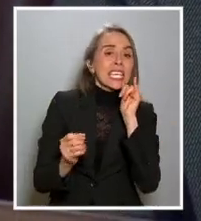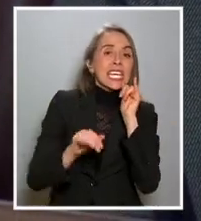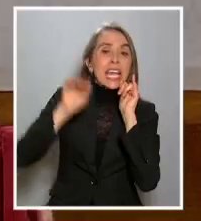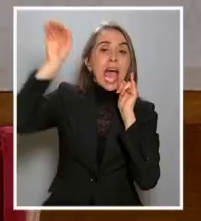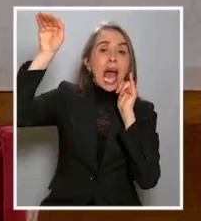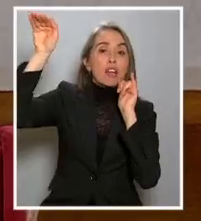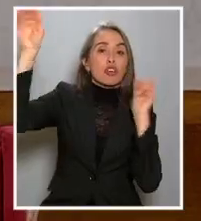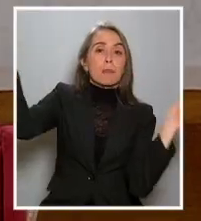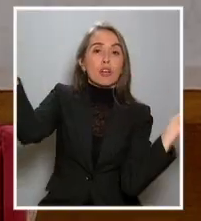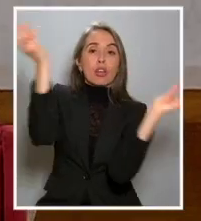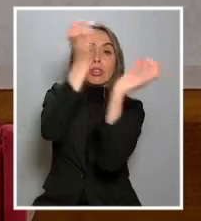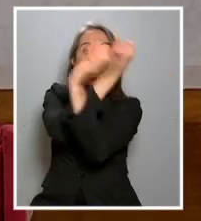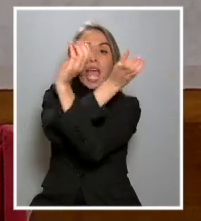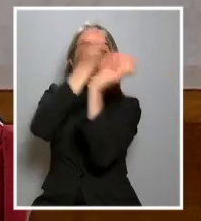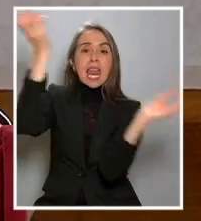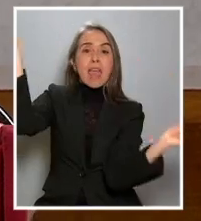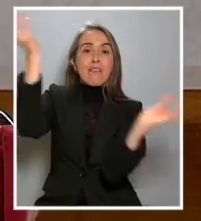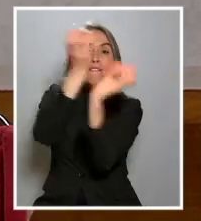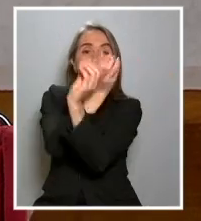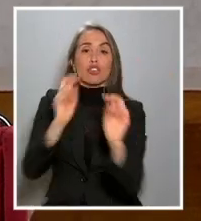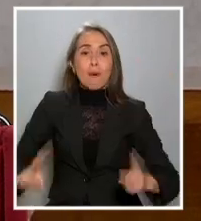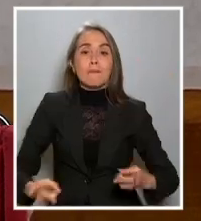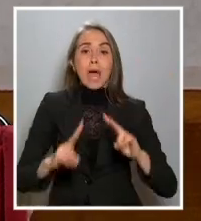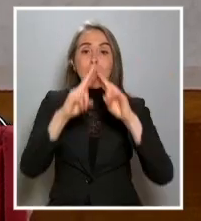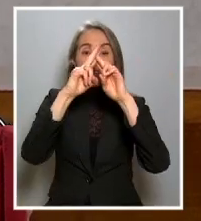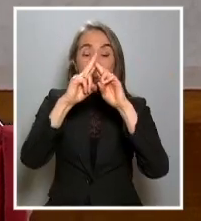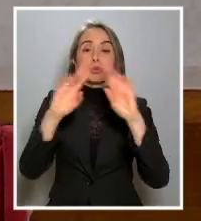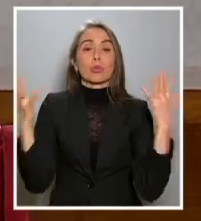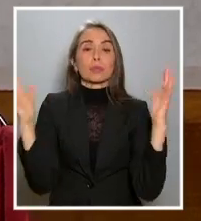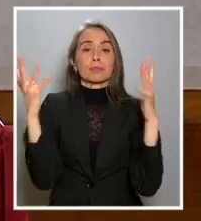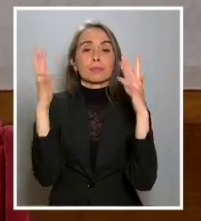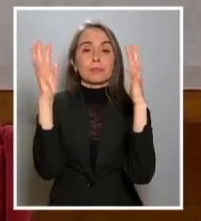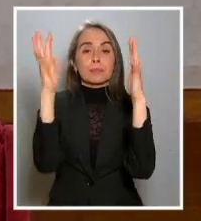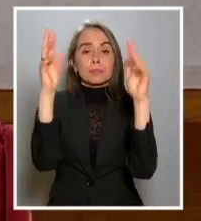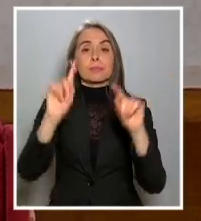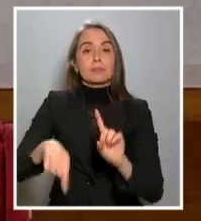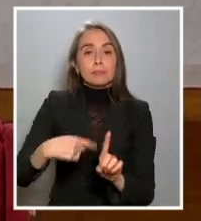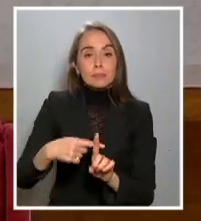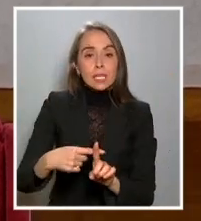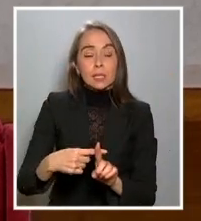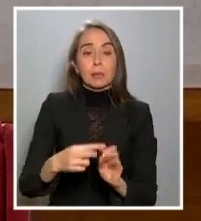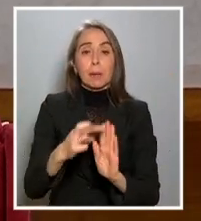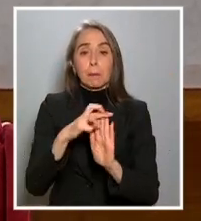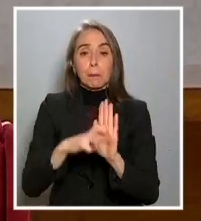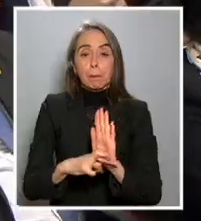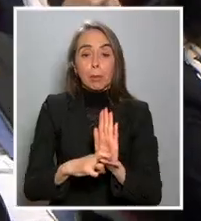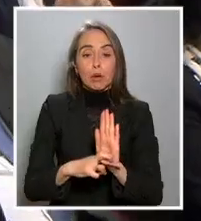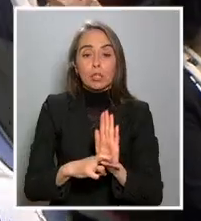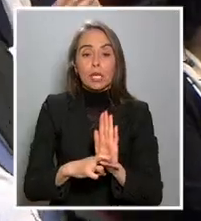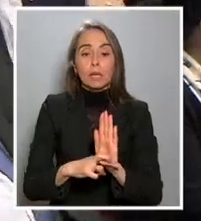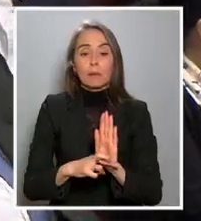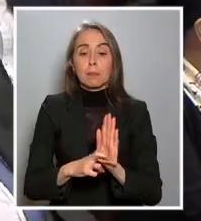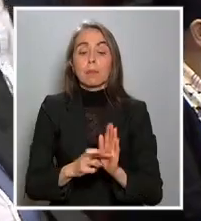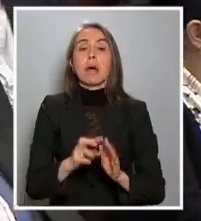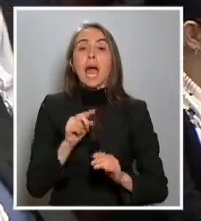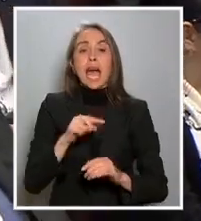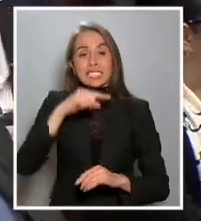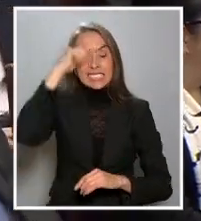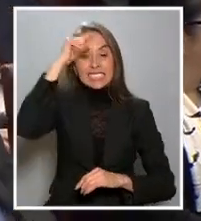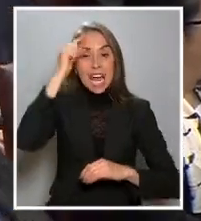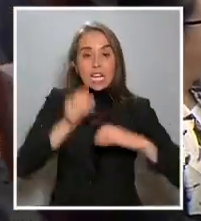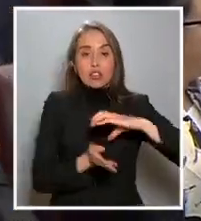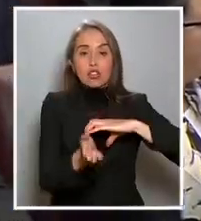Alto Hospicio. Estamos impulsando, además, el proyecto de puerto exterior de San Antonio,